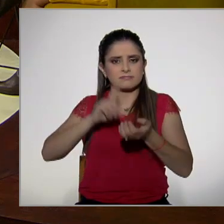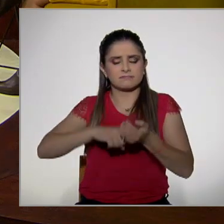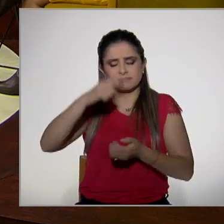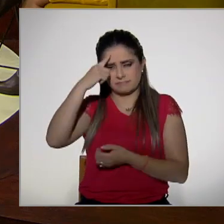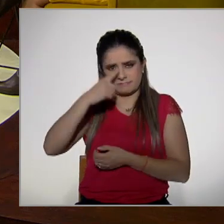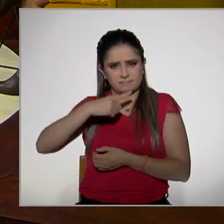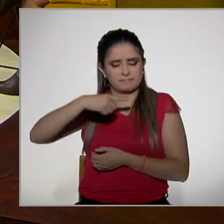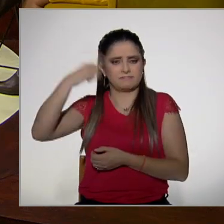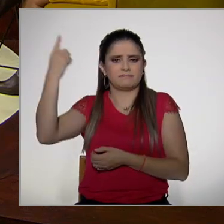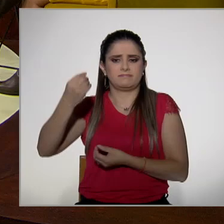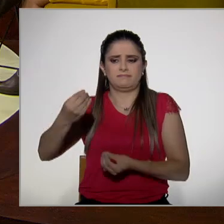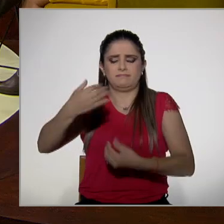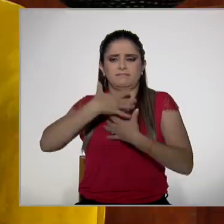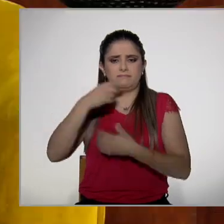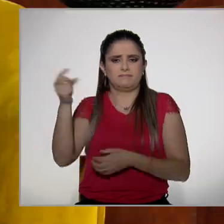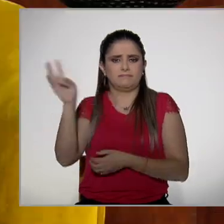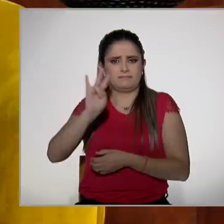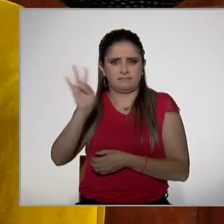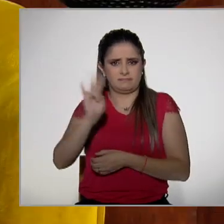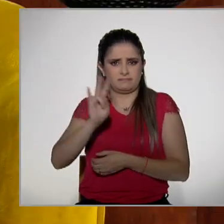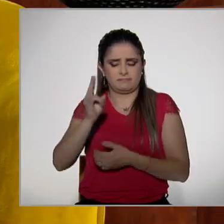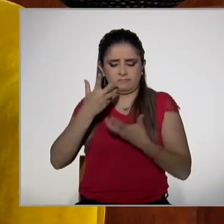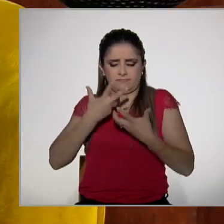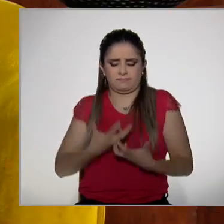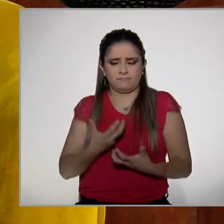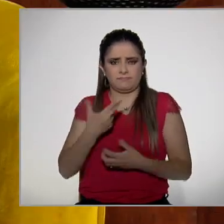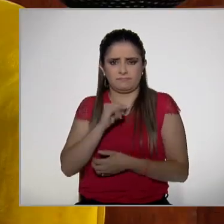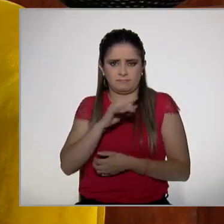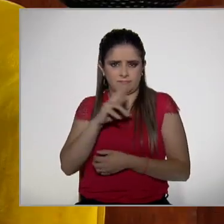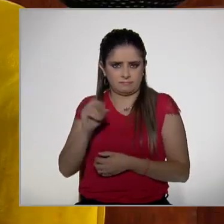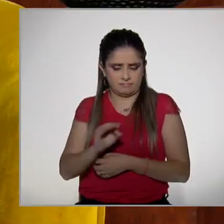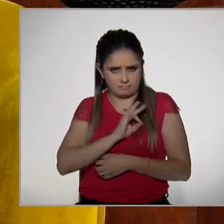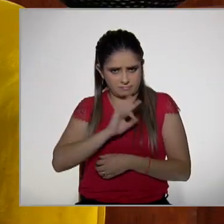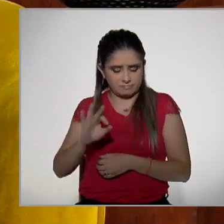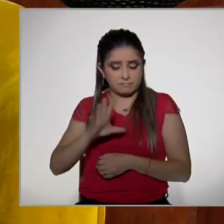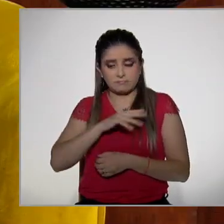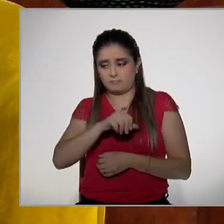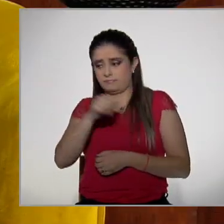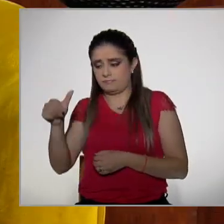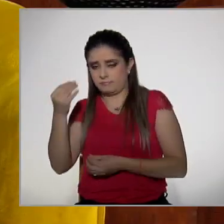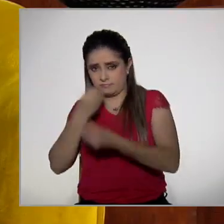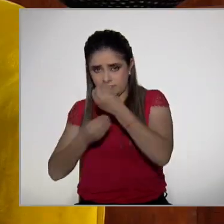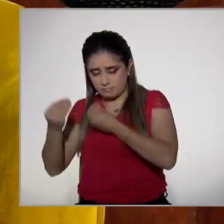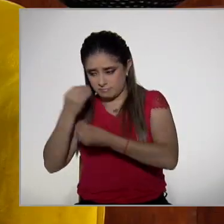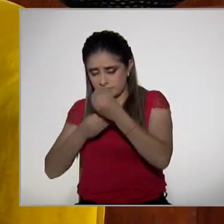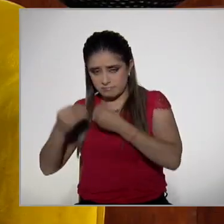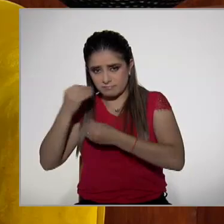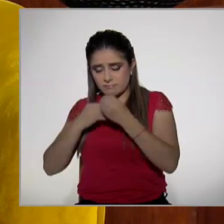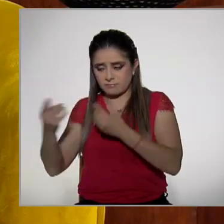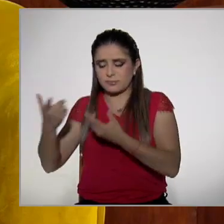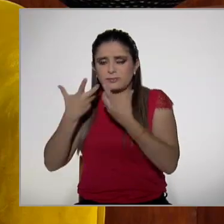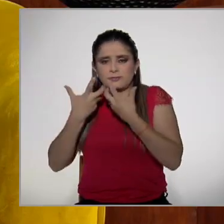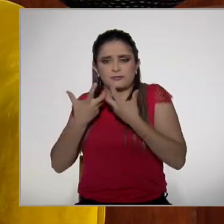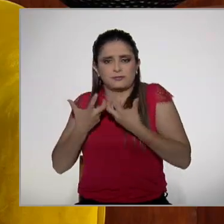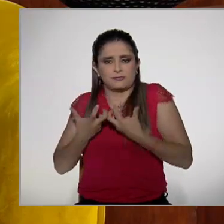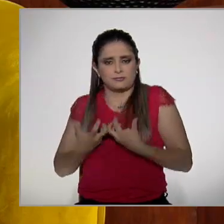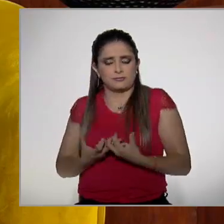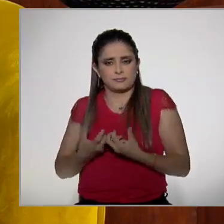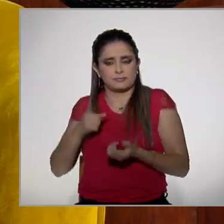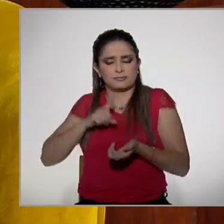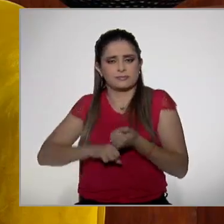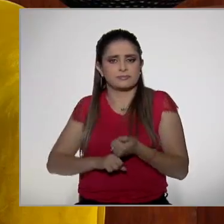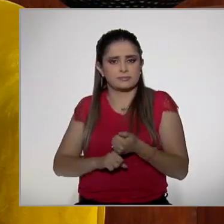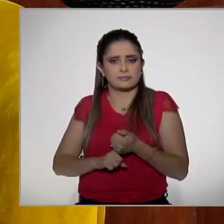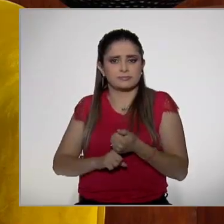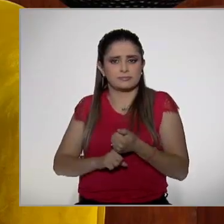es decir que ayudan a la absorción del hierro ya ver si hay otros alimentos o sustancias que van a inhibir la